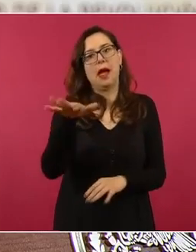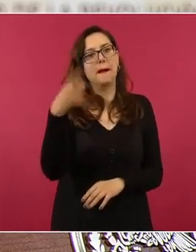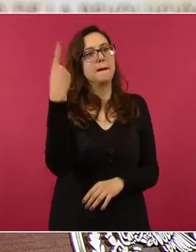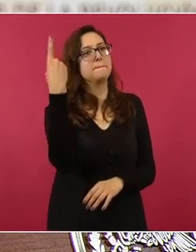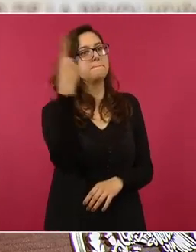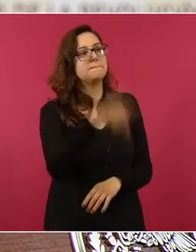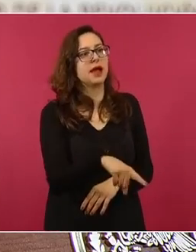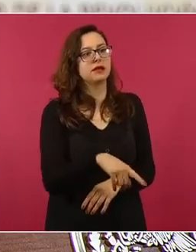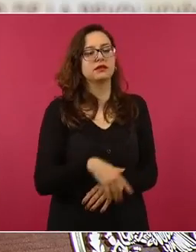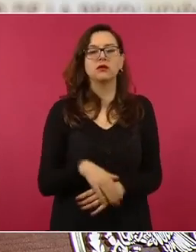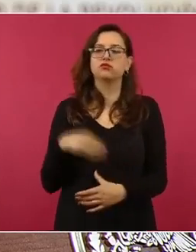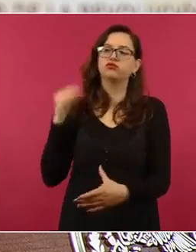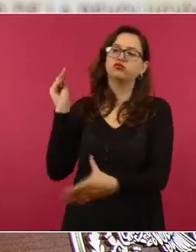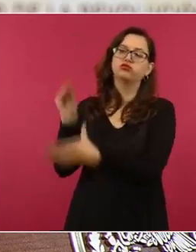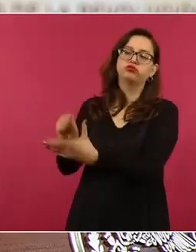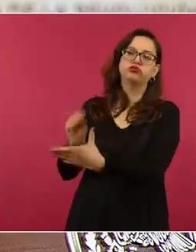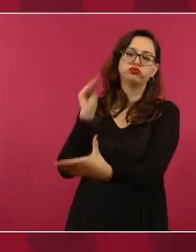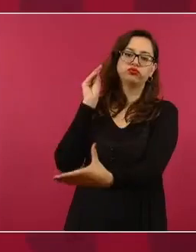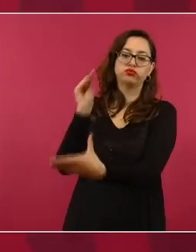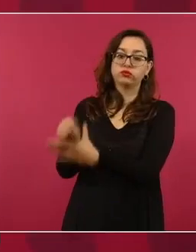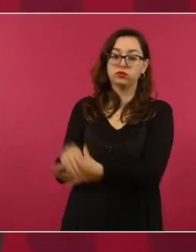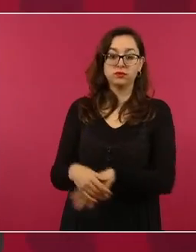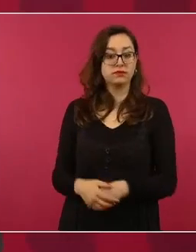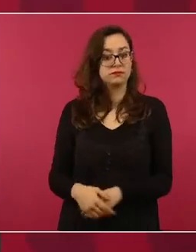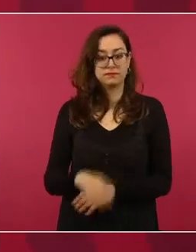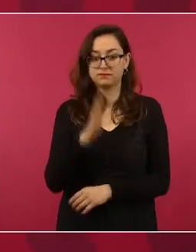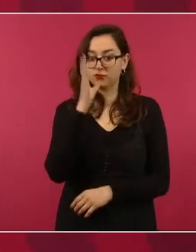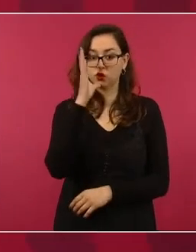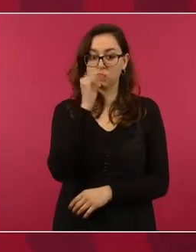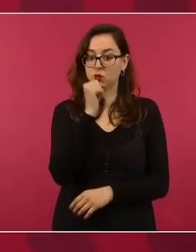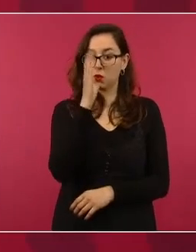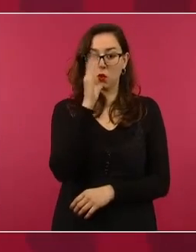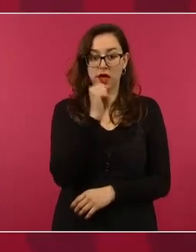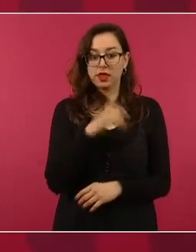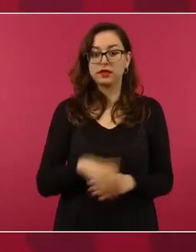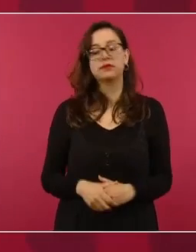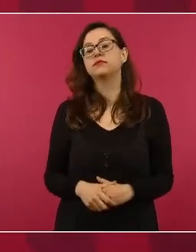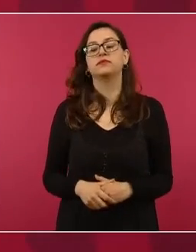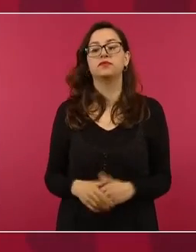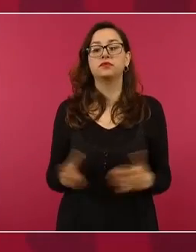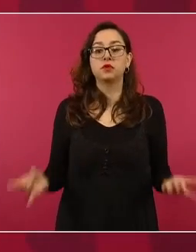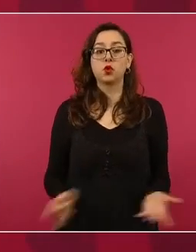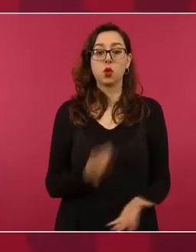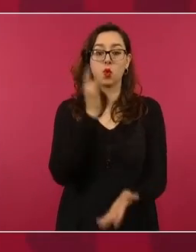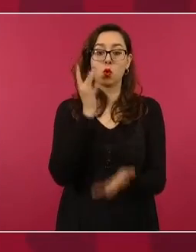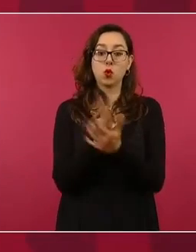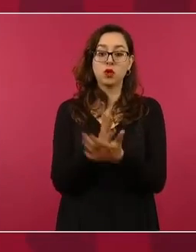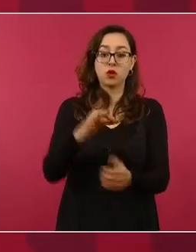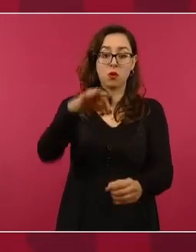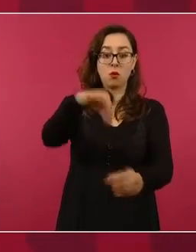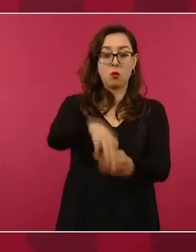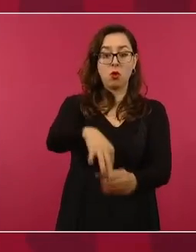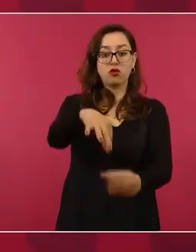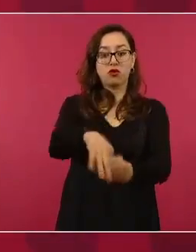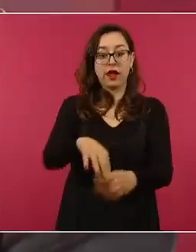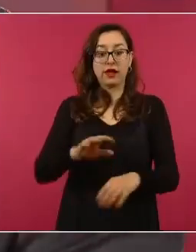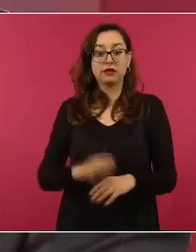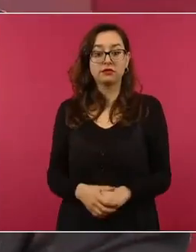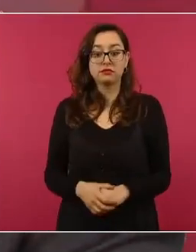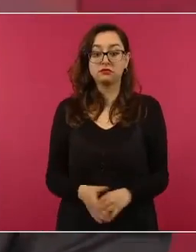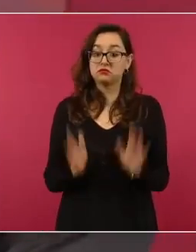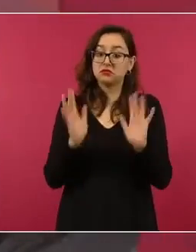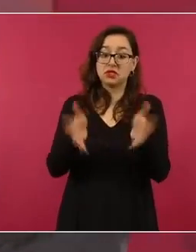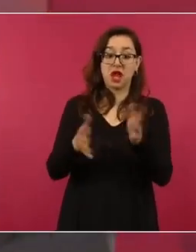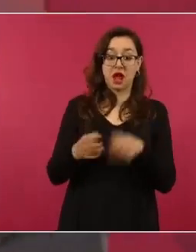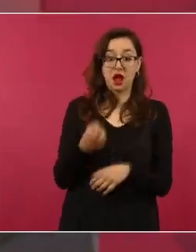Y no nos conformamos con la democracia participativa. Ya te elegimos,